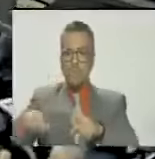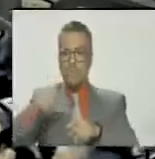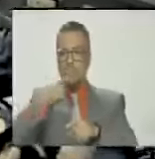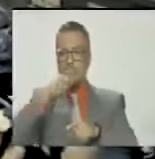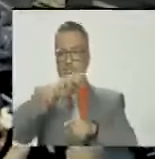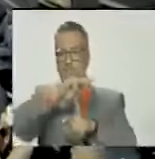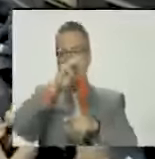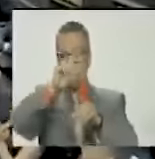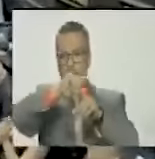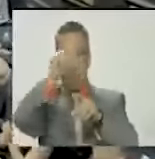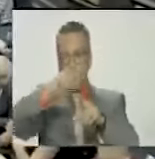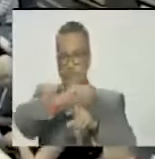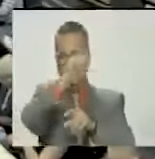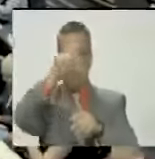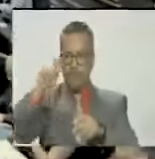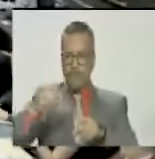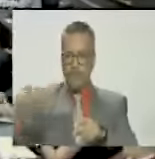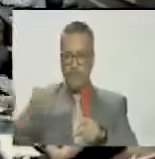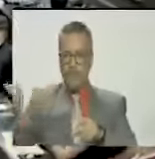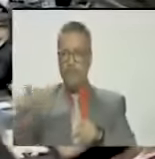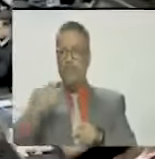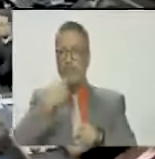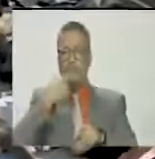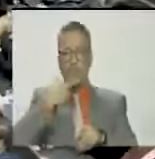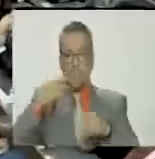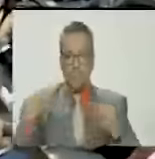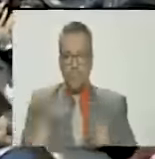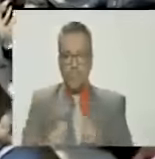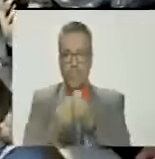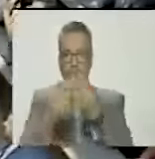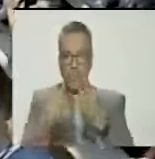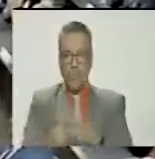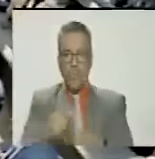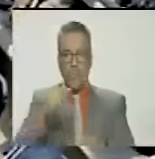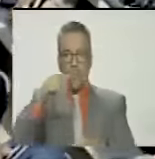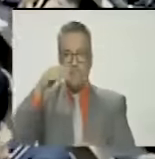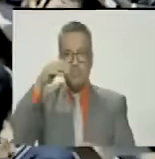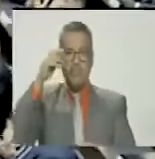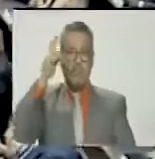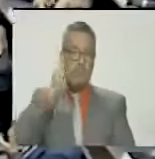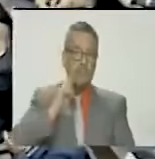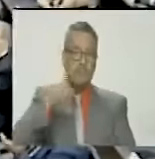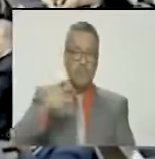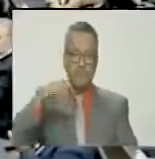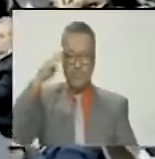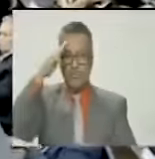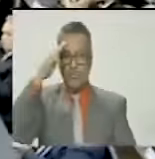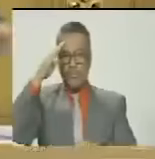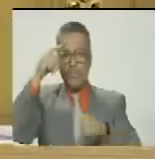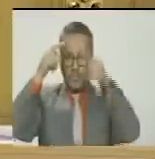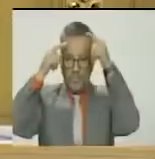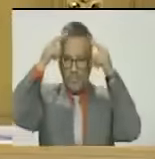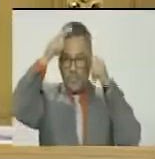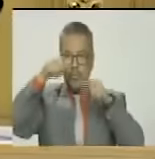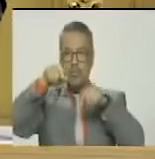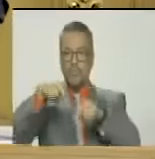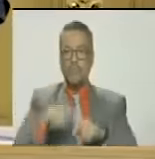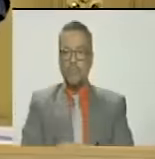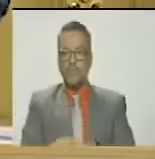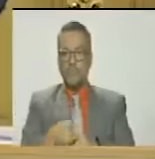aquí, que adorna hoy junto al lado de Bolívar y de nuestro comandante Chávez,